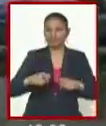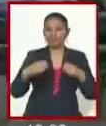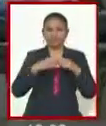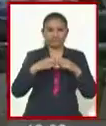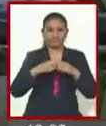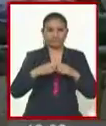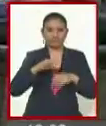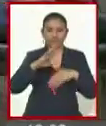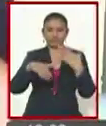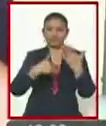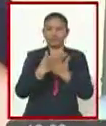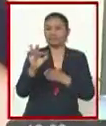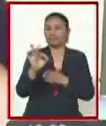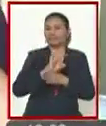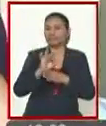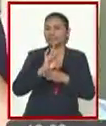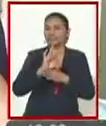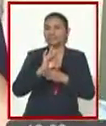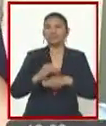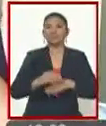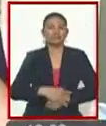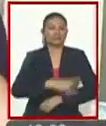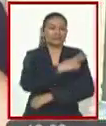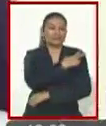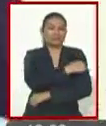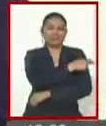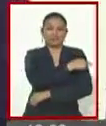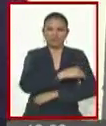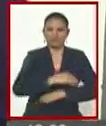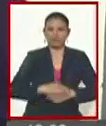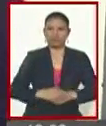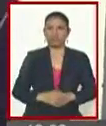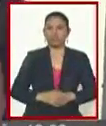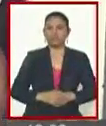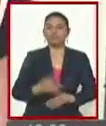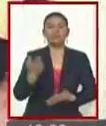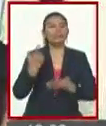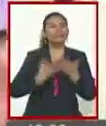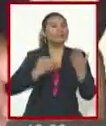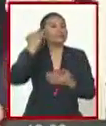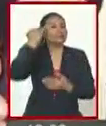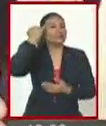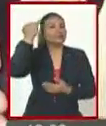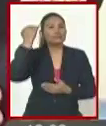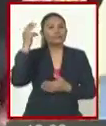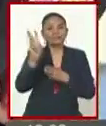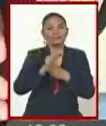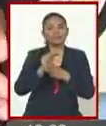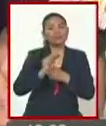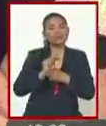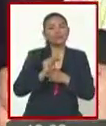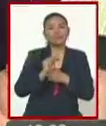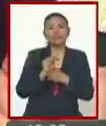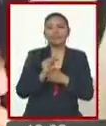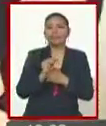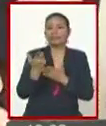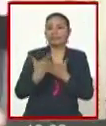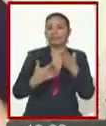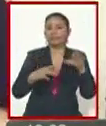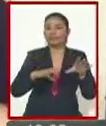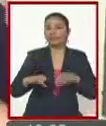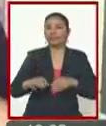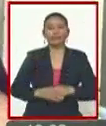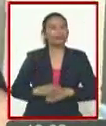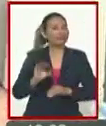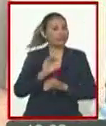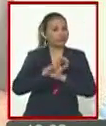eléctrica de todo el funcionamiento del hospital japonés. ¿Sobre qué hipótesis se maneja el Ministerio Público con respecto a lo sucedido en el hospital japonés? No